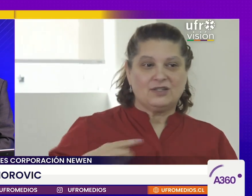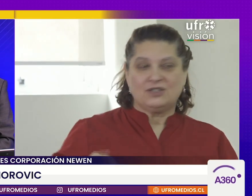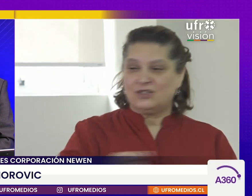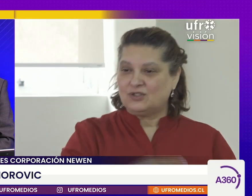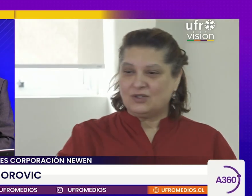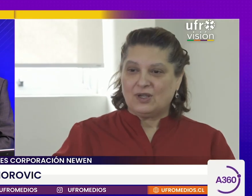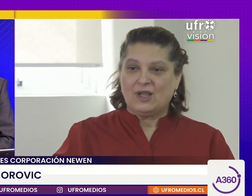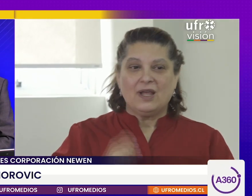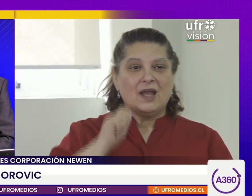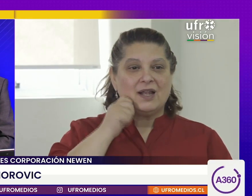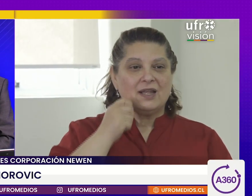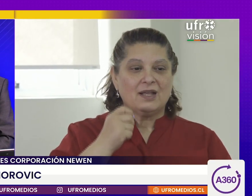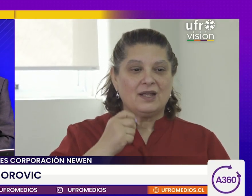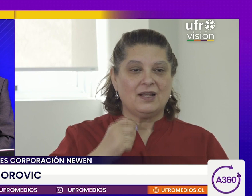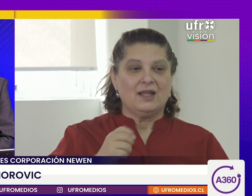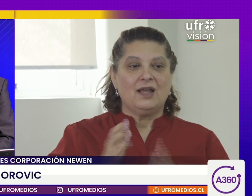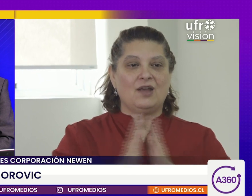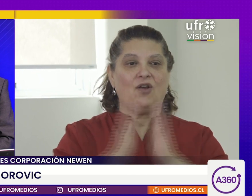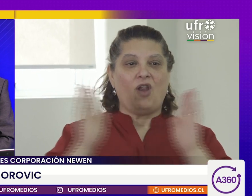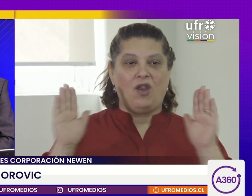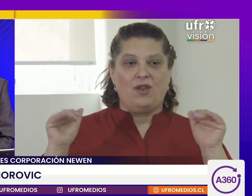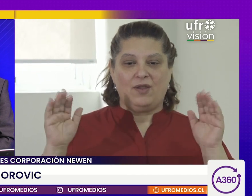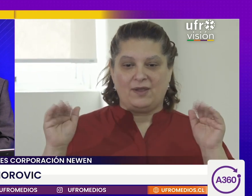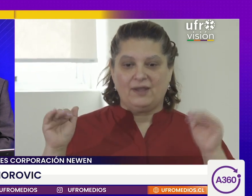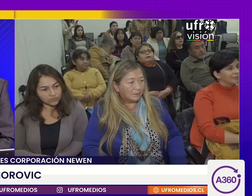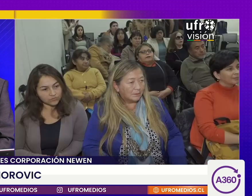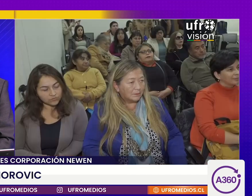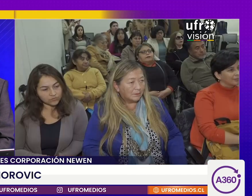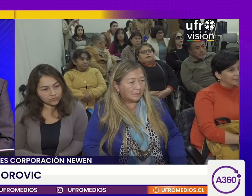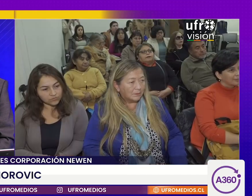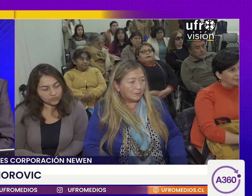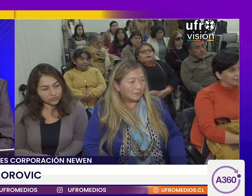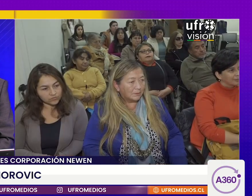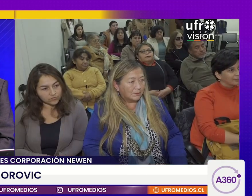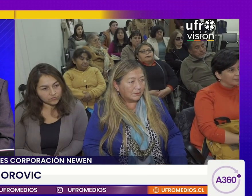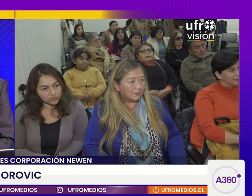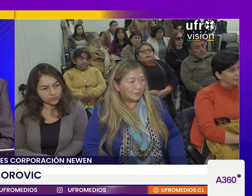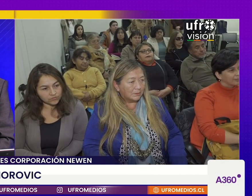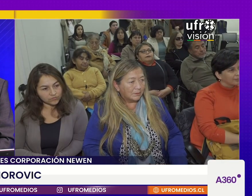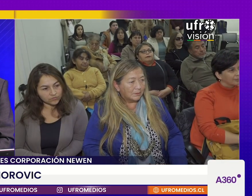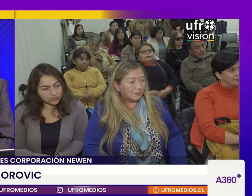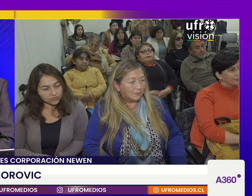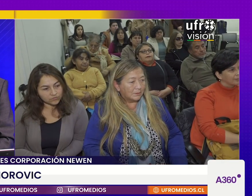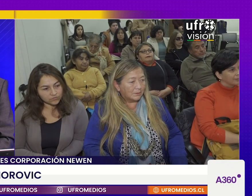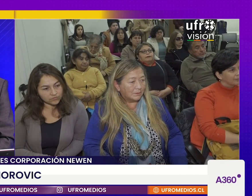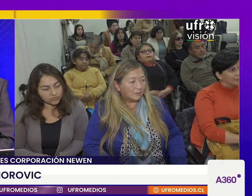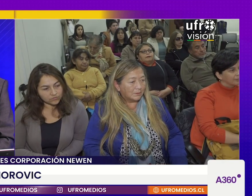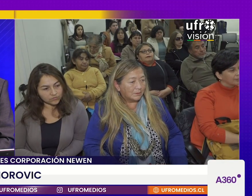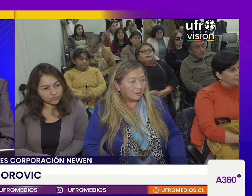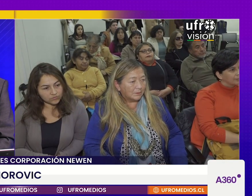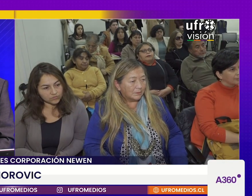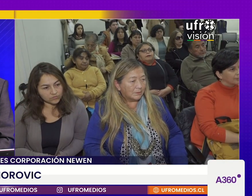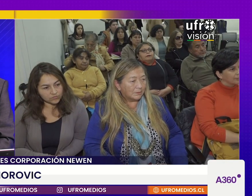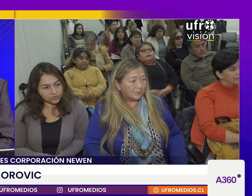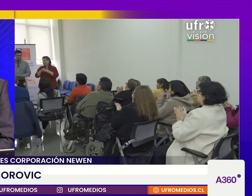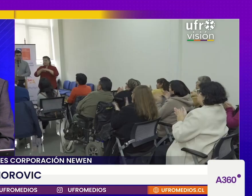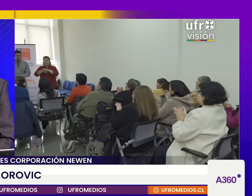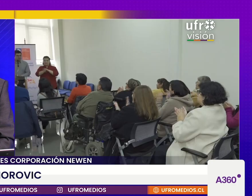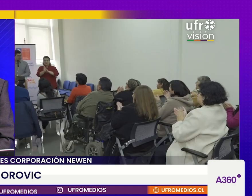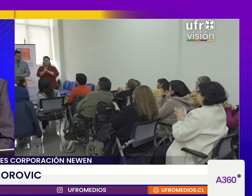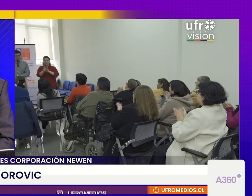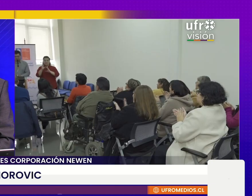a algunos beneficios del Estado, algunos derechos, en cuanto a postulación a viviendas, a ayudas técnicas,